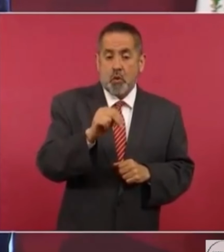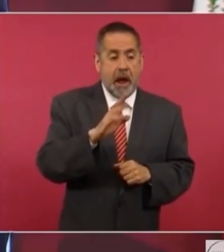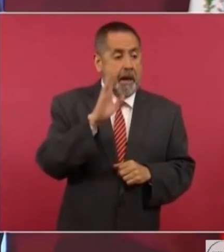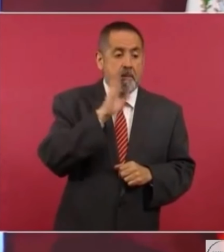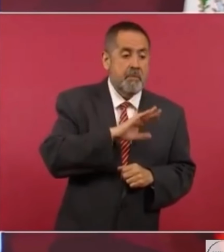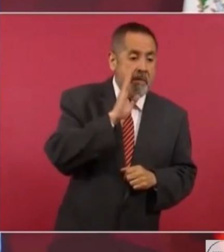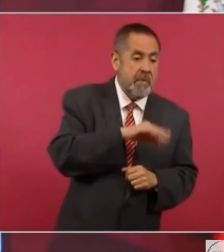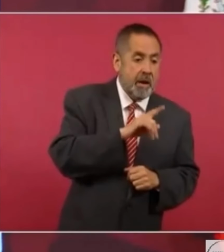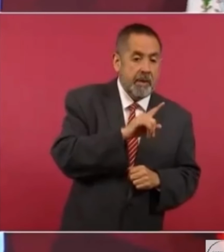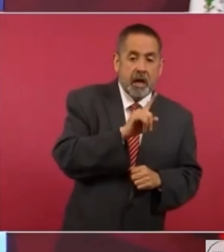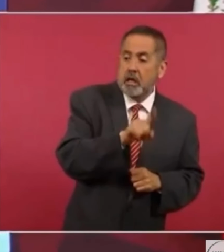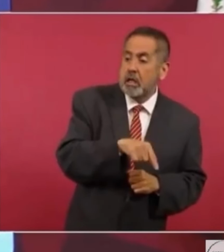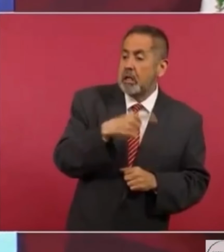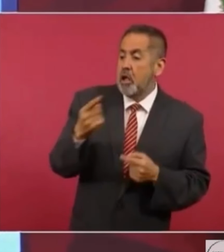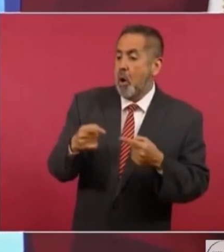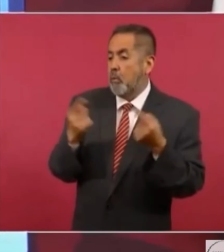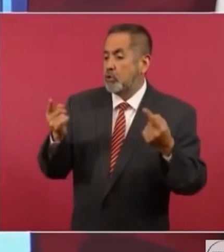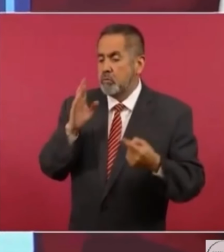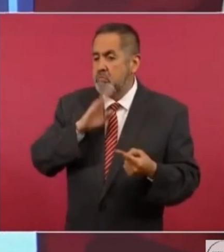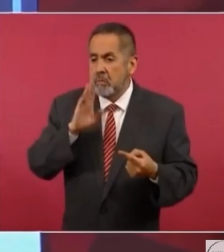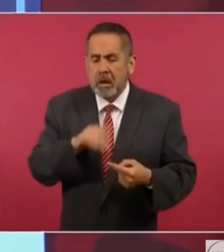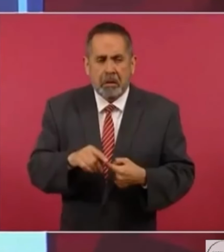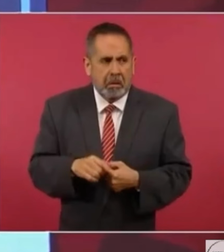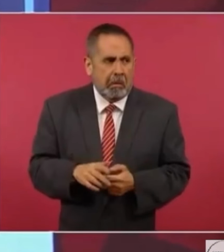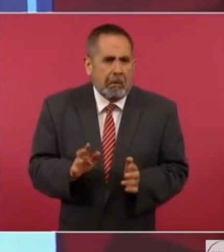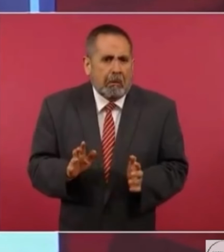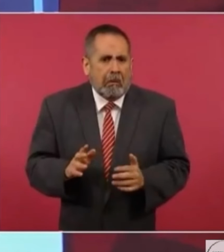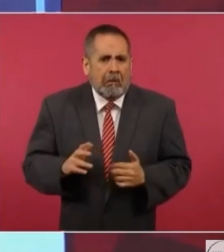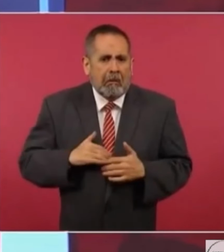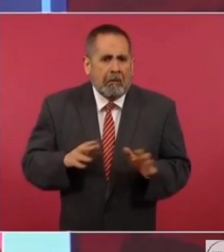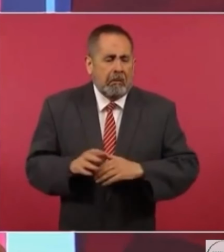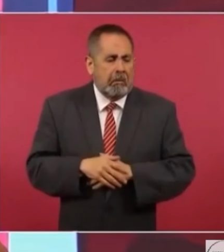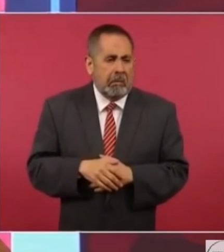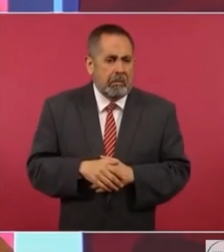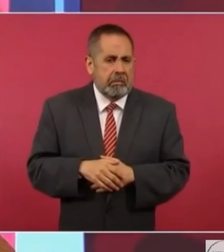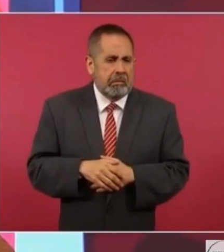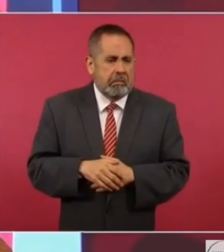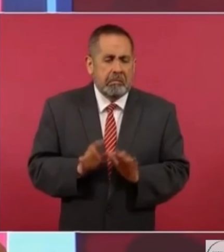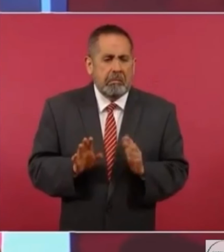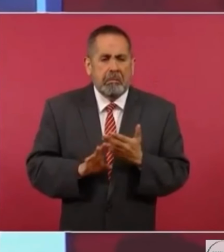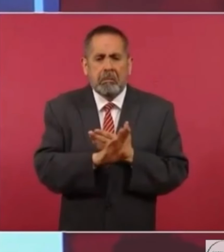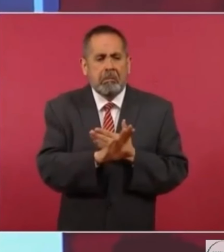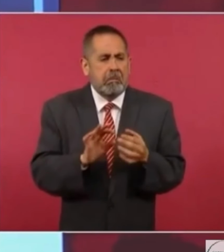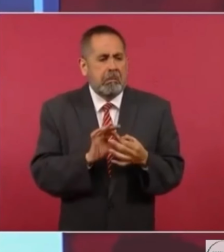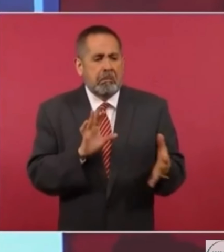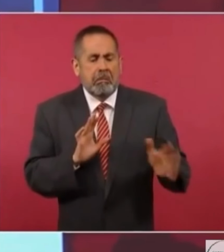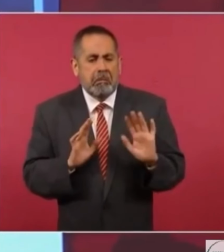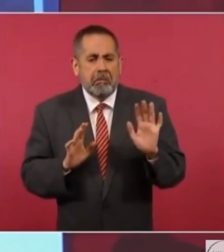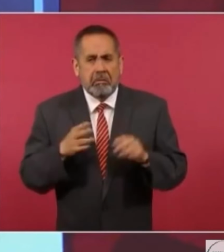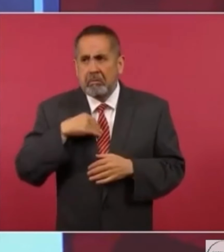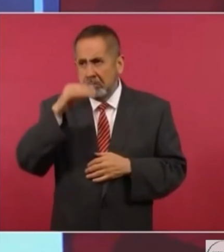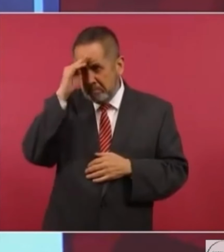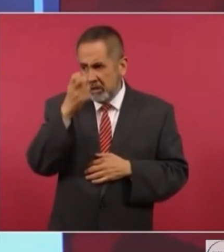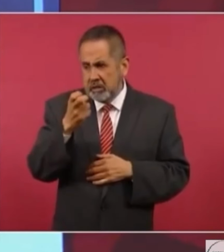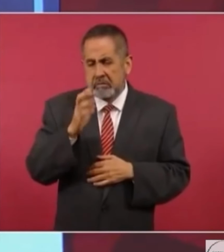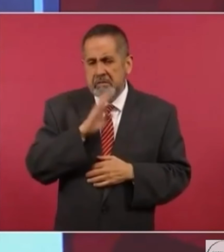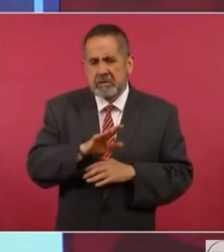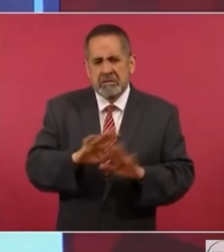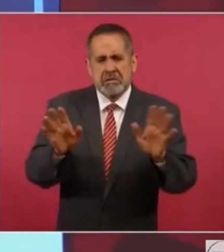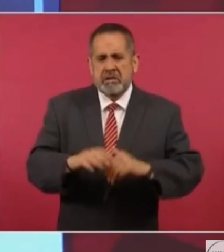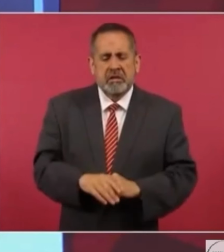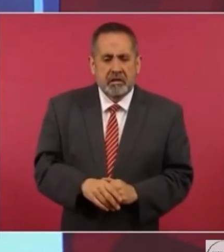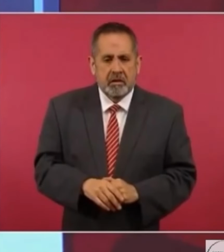a la oposición. No, no estamos nosotros pensando en eso. Nosotros